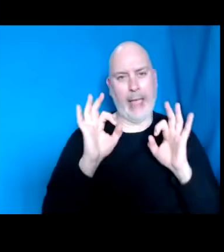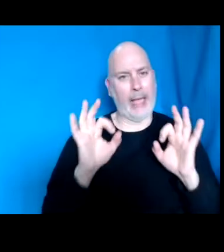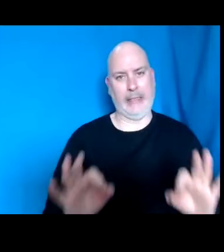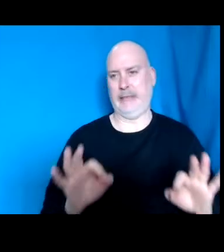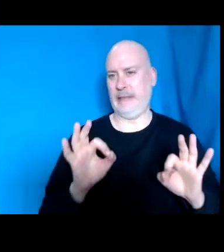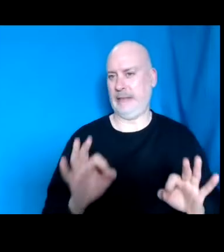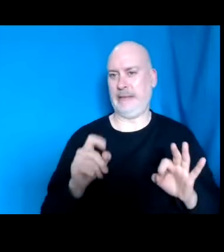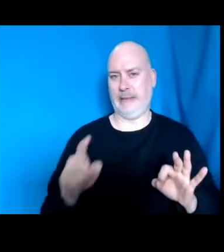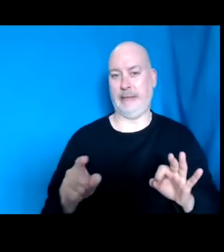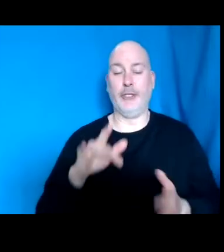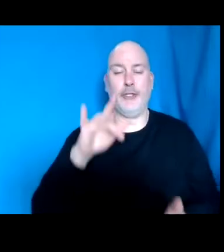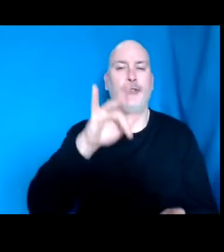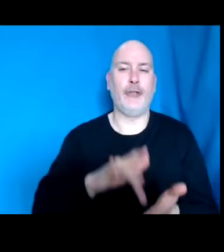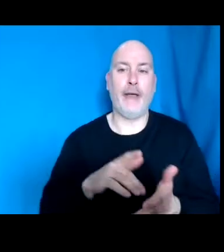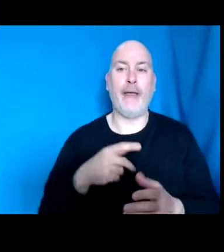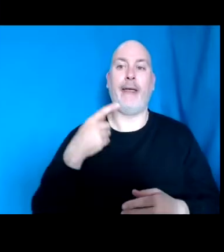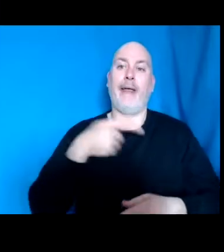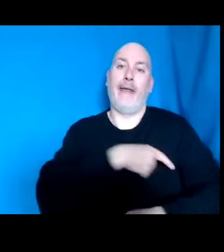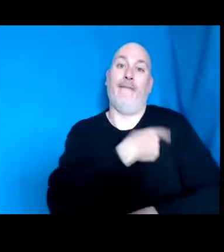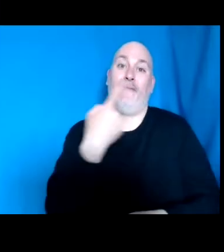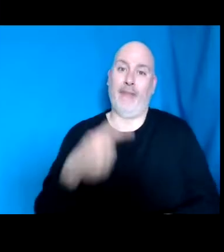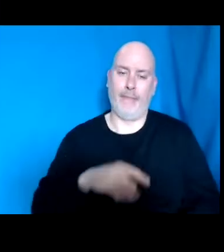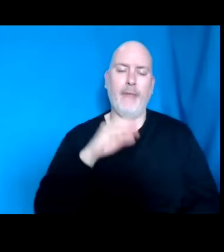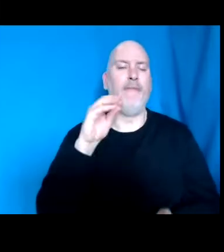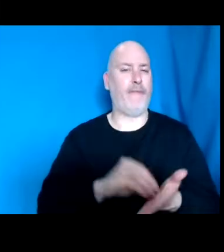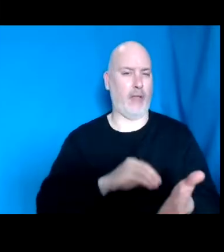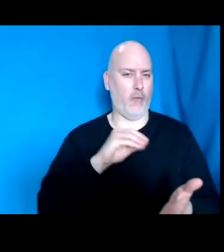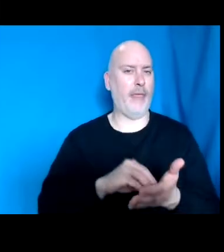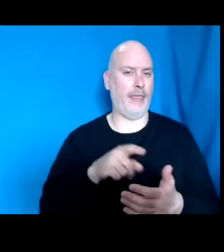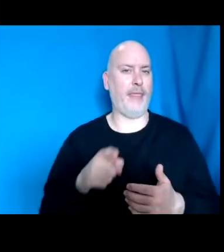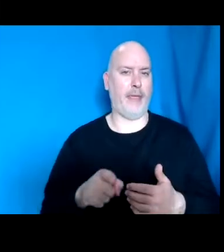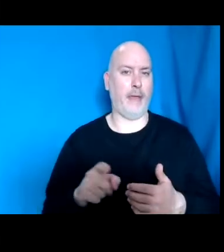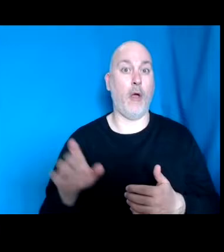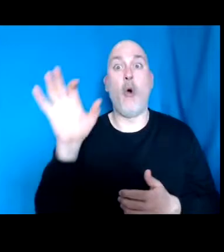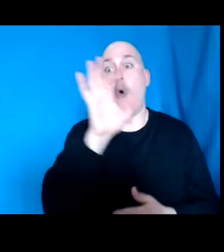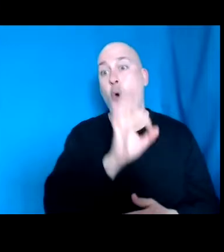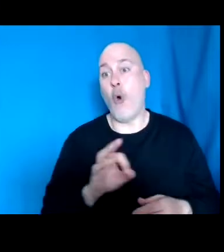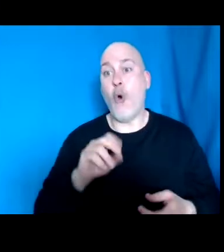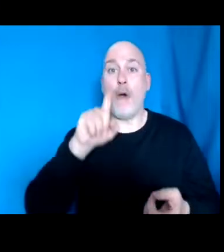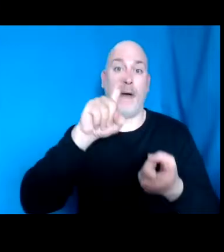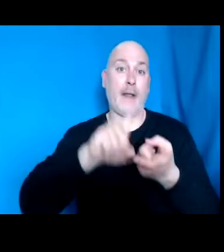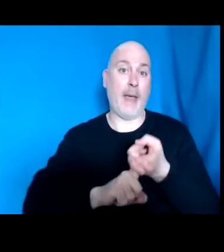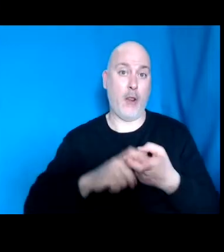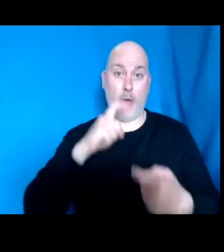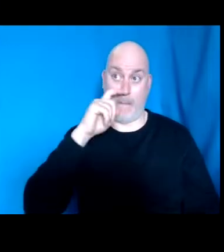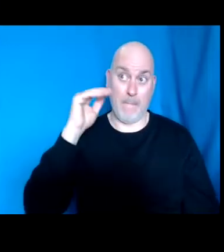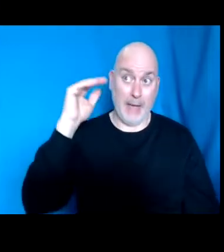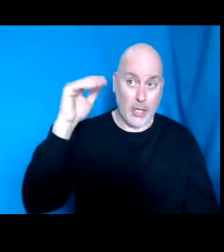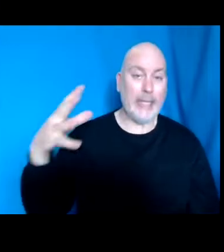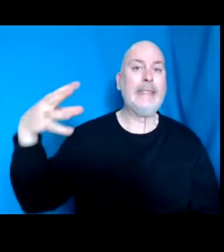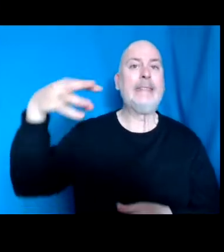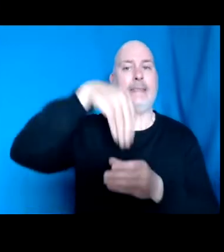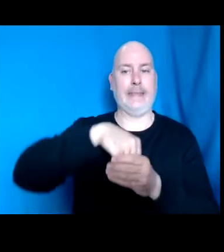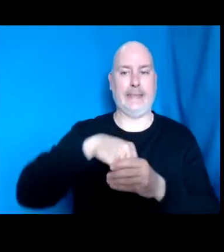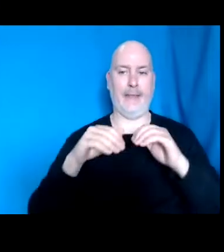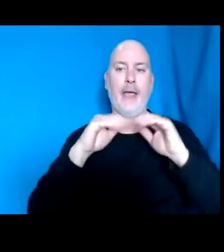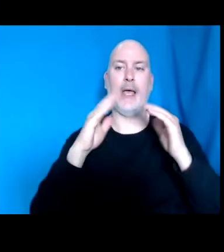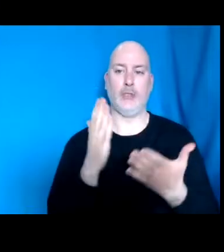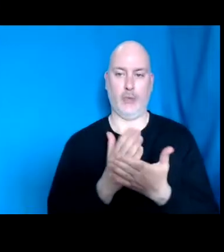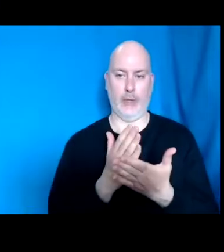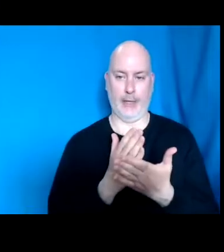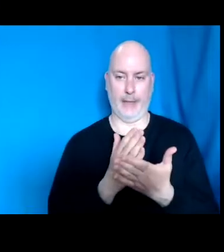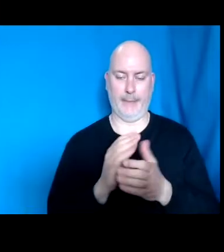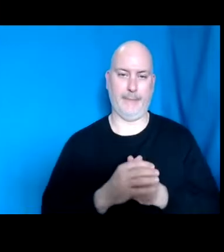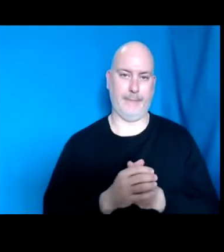procesos febriles con frecuencia y también si hay hermanos mayores que estén escolarizados. Respecto al tiempo